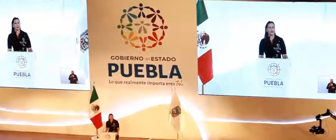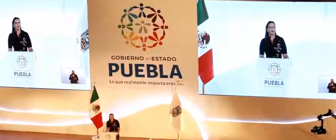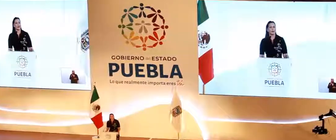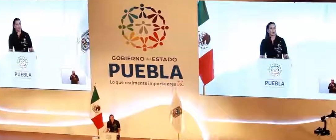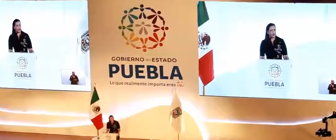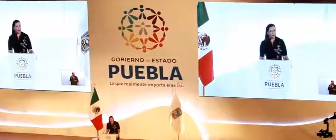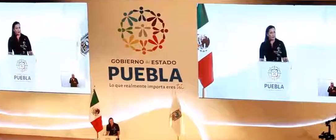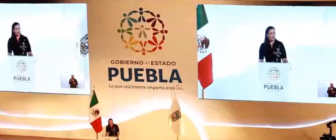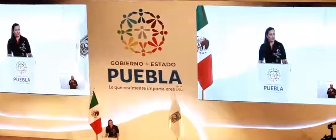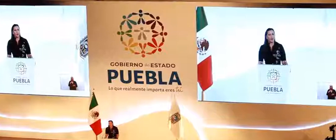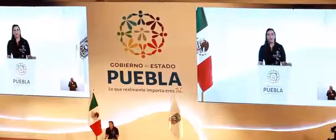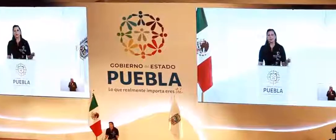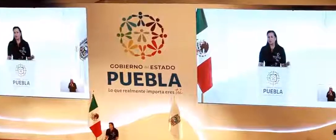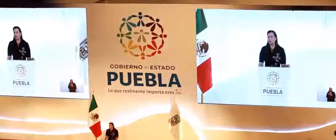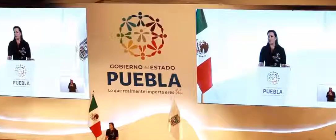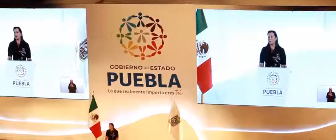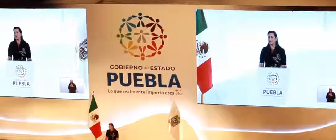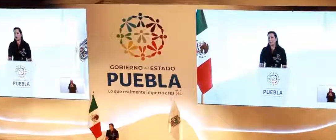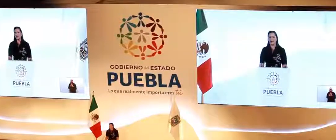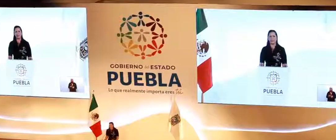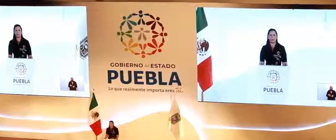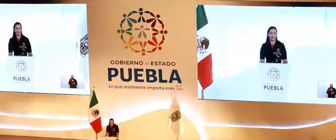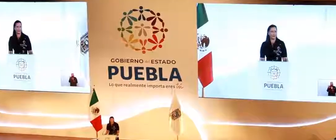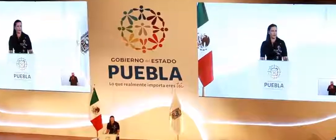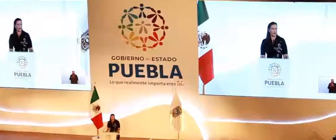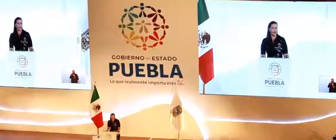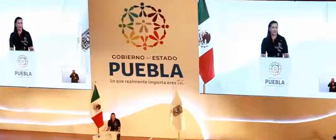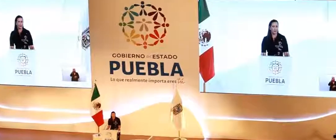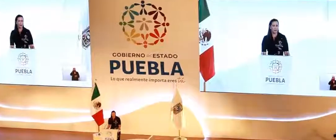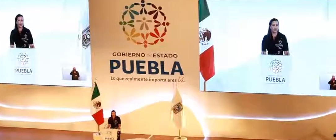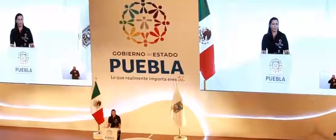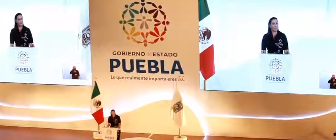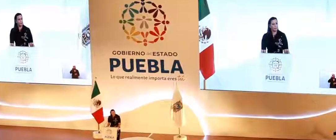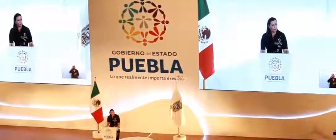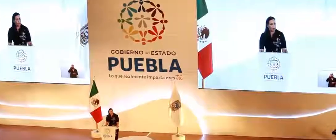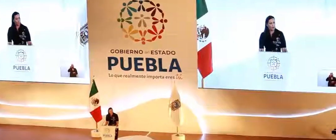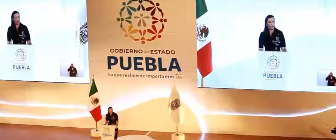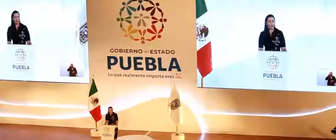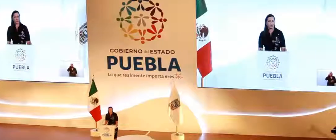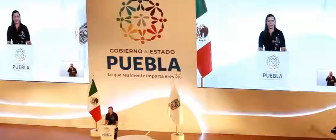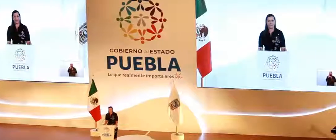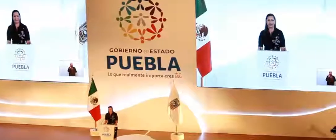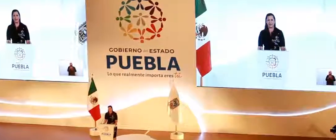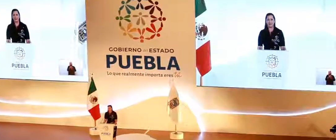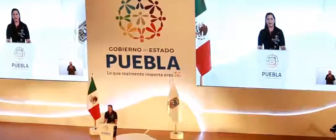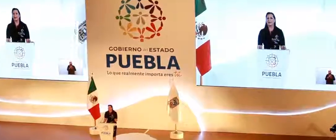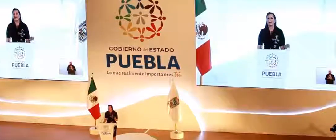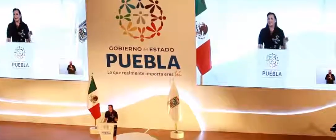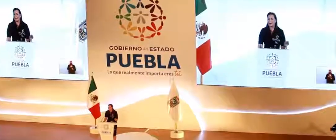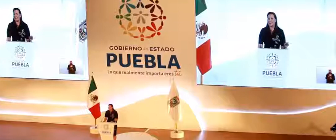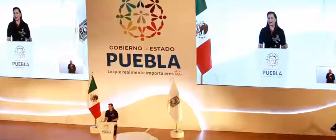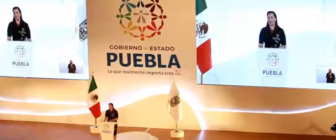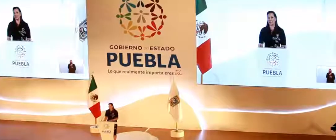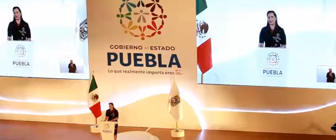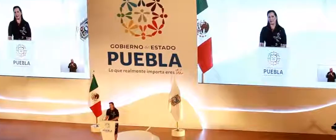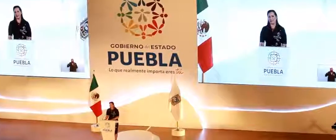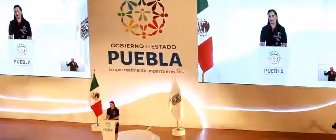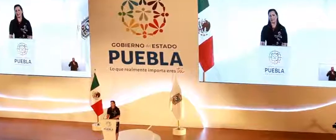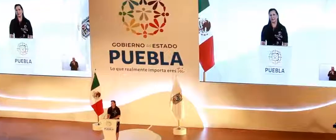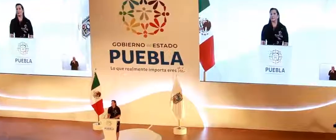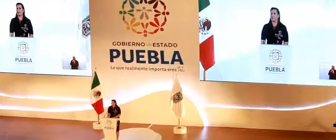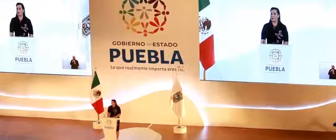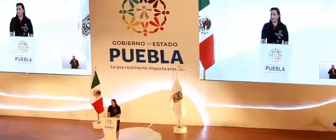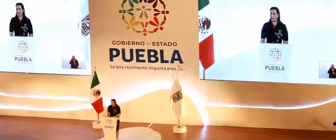resulta prioritario construir un sistema de prevención del delito y procuración de justicia que detenga a los